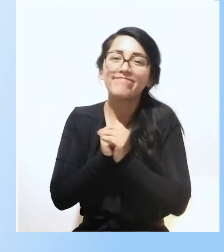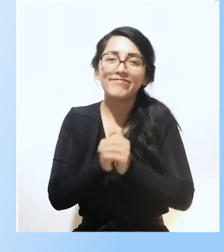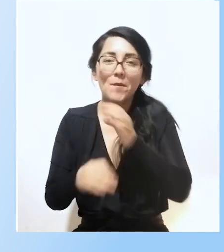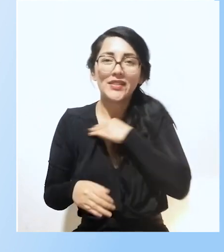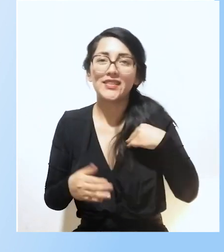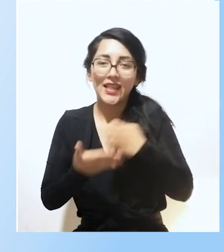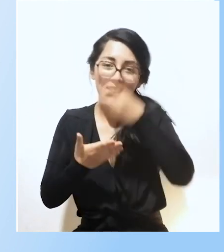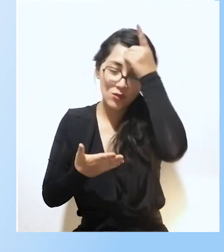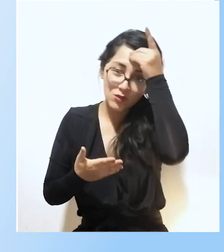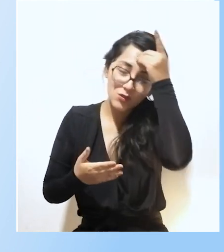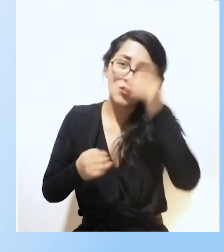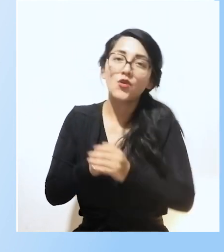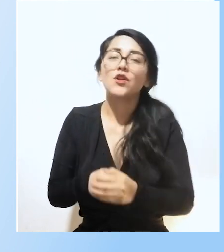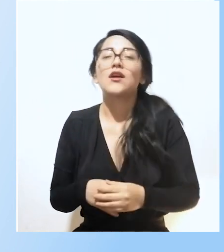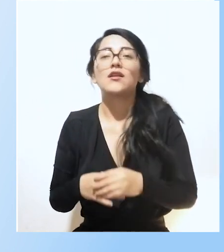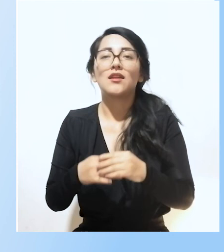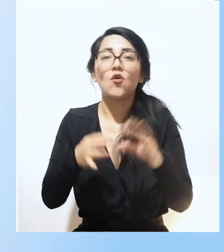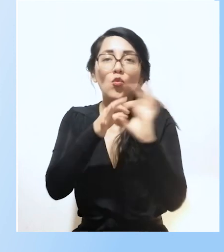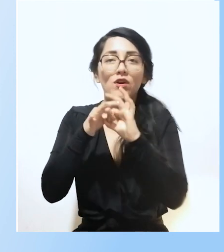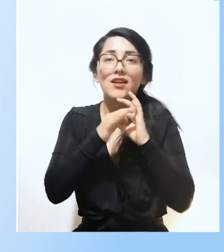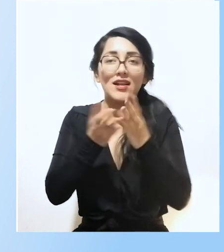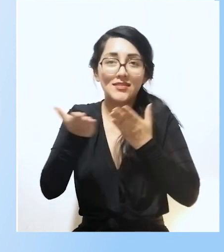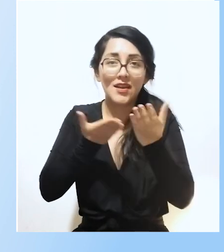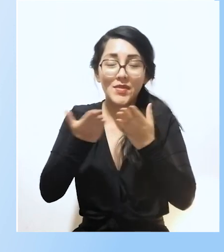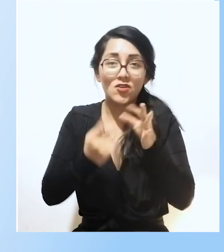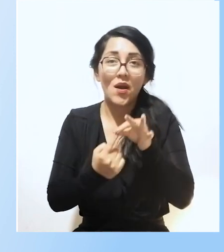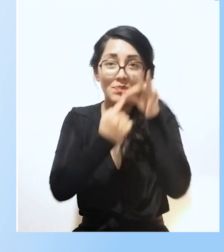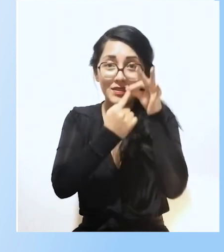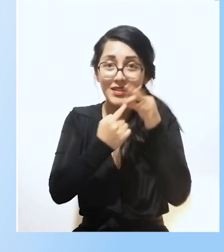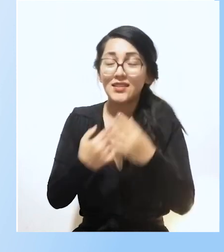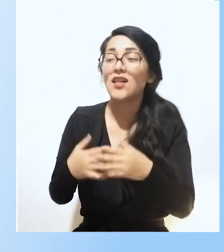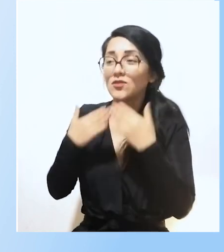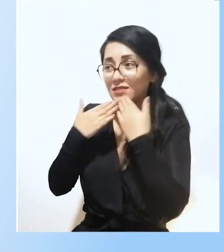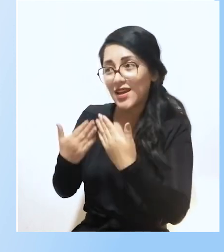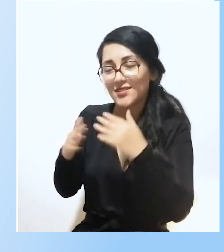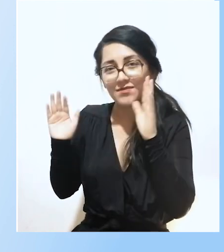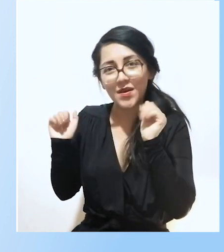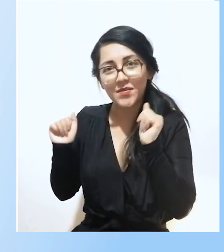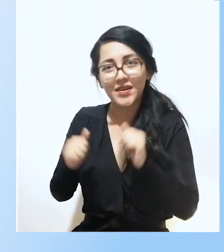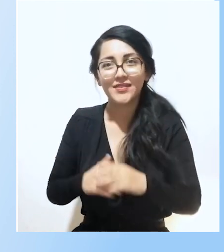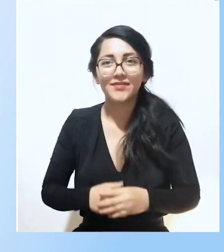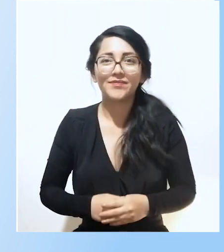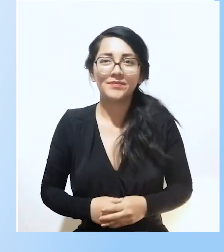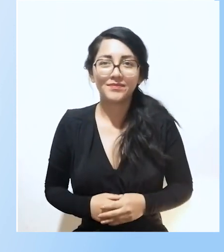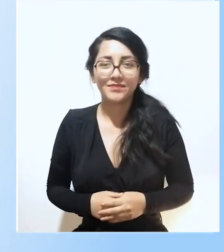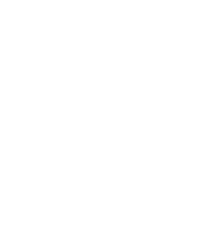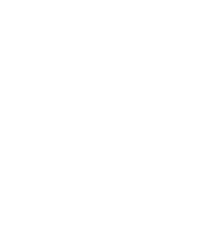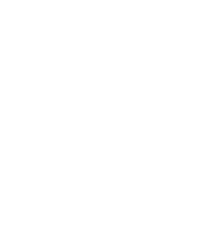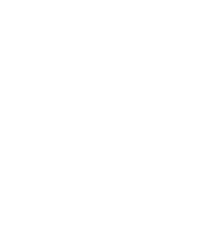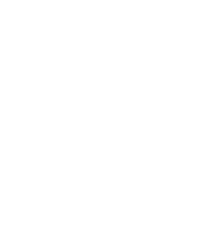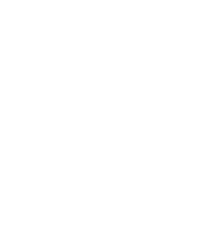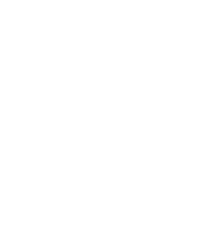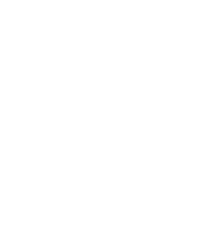del Ministerio de Educación y de la Dirección General de Servicios Educativos Especializados. Te agradecemos por el espacio compartido y hasta pronto.